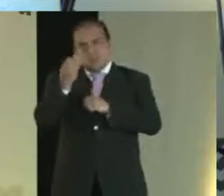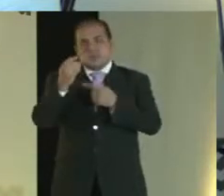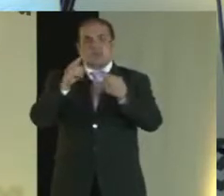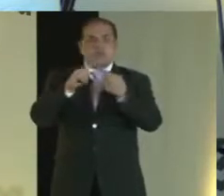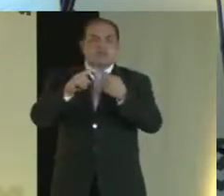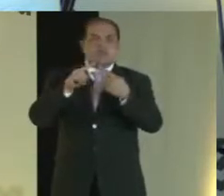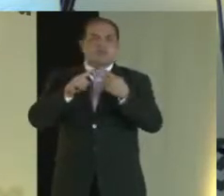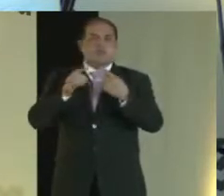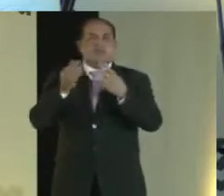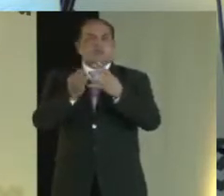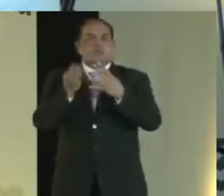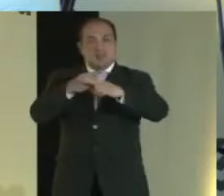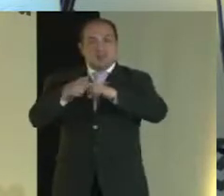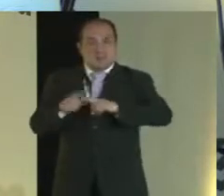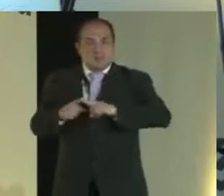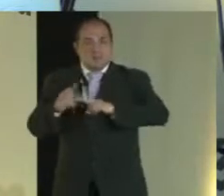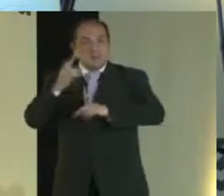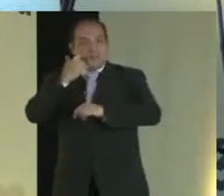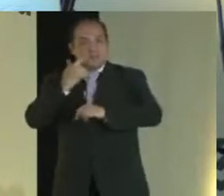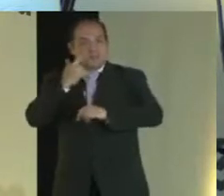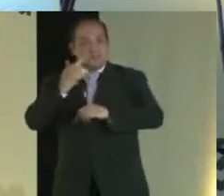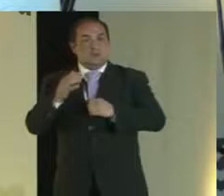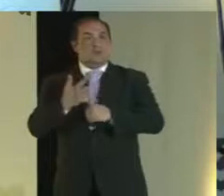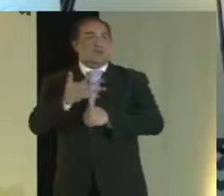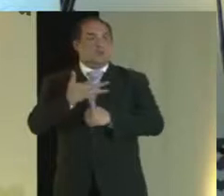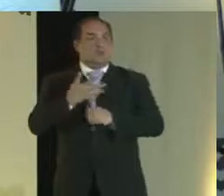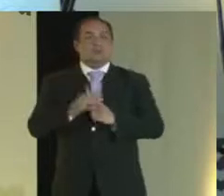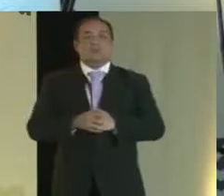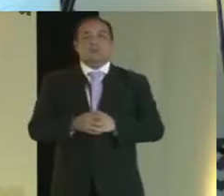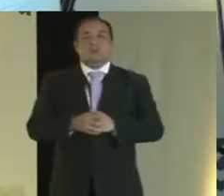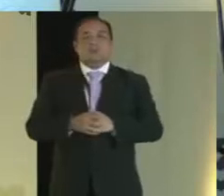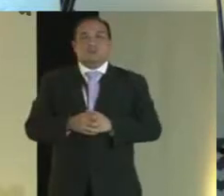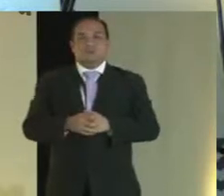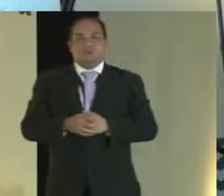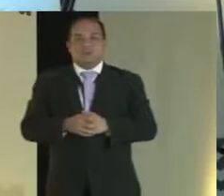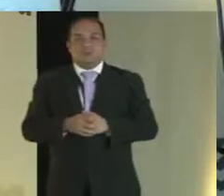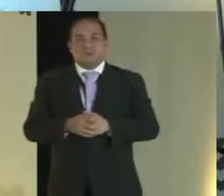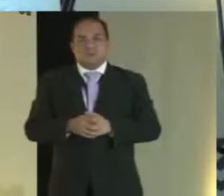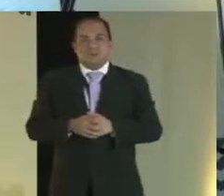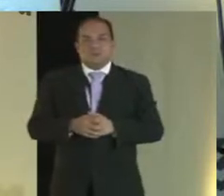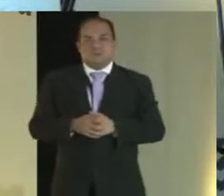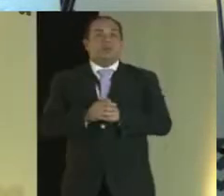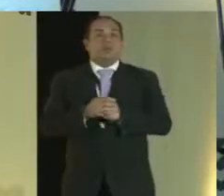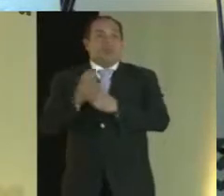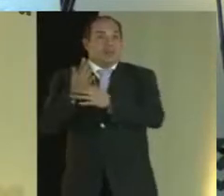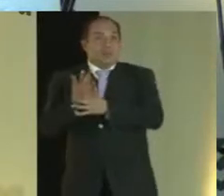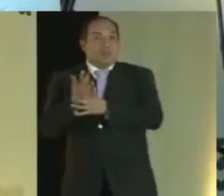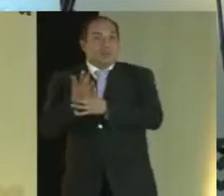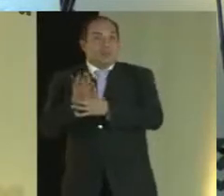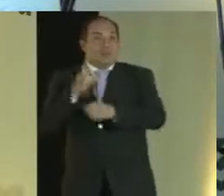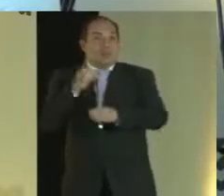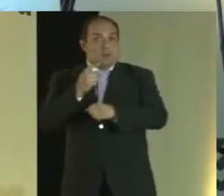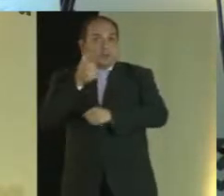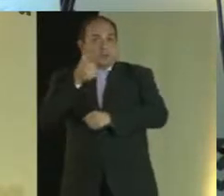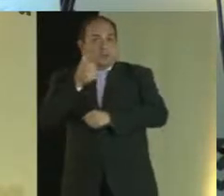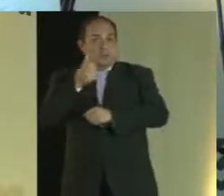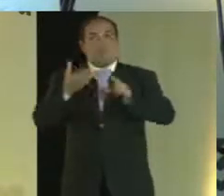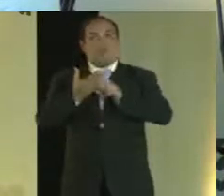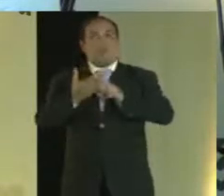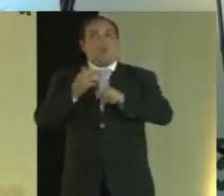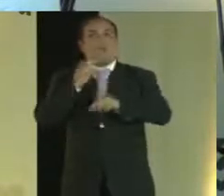etapas, movimientos y de esfuerzos que están ahí. Él mismo lo plantea desde recuperar el